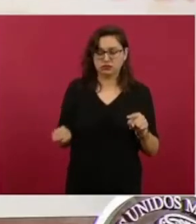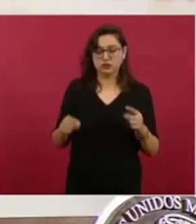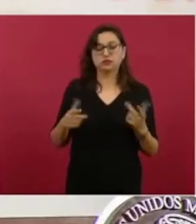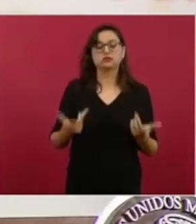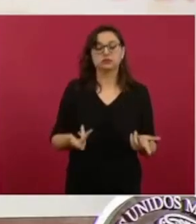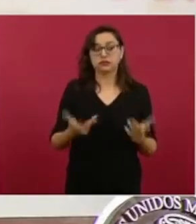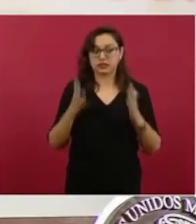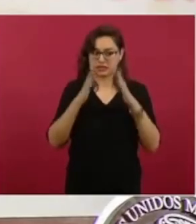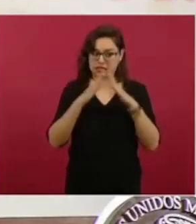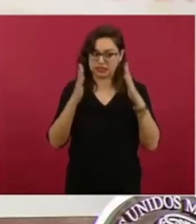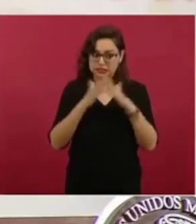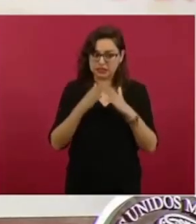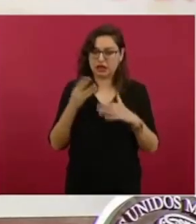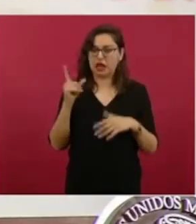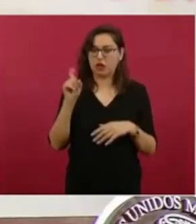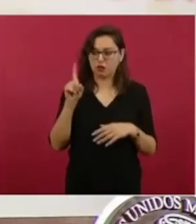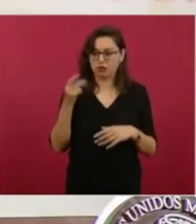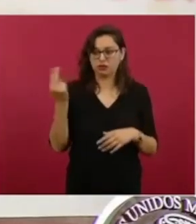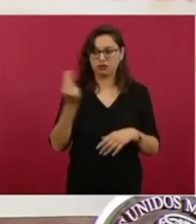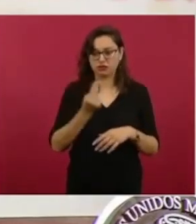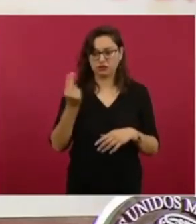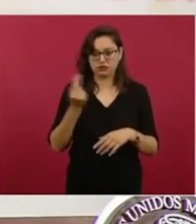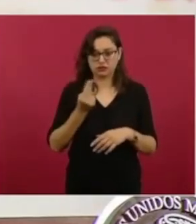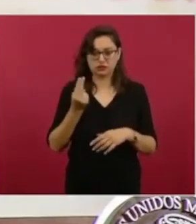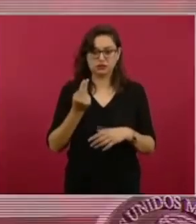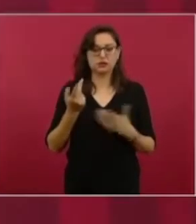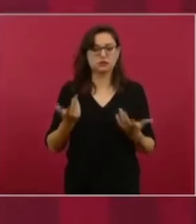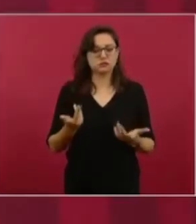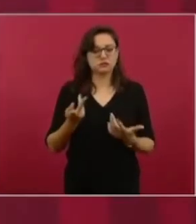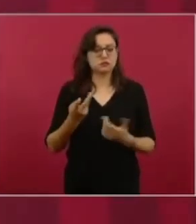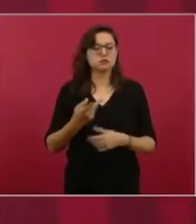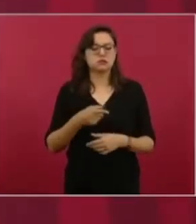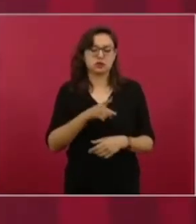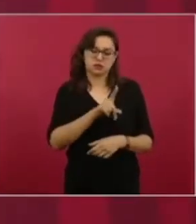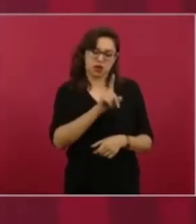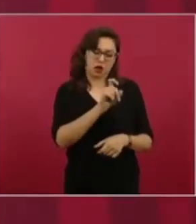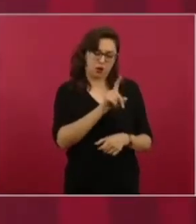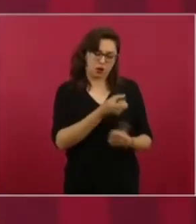uso doméstico, que sería una medida transitoria,